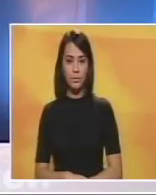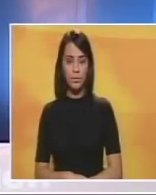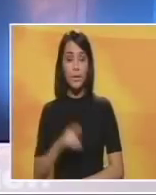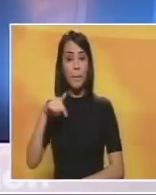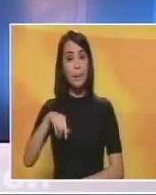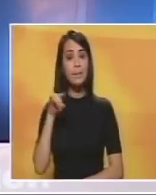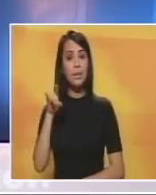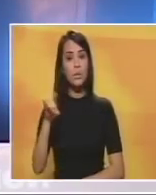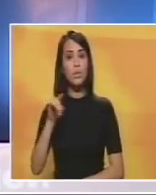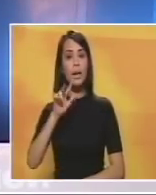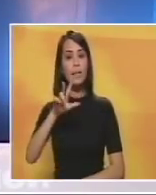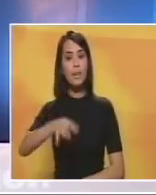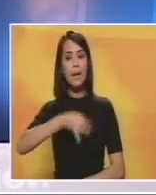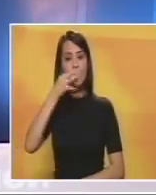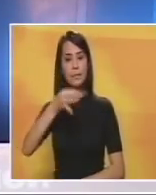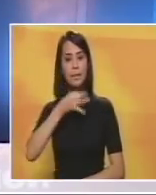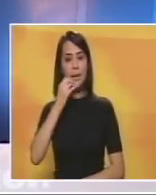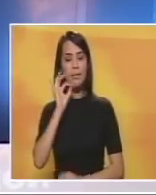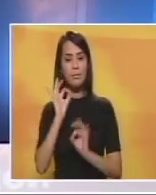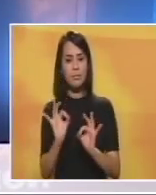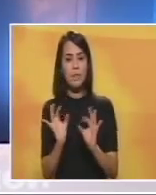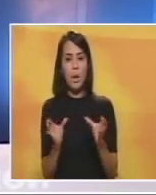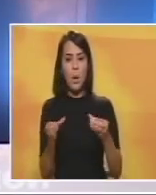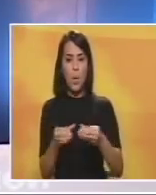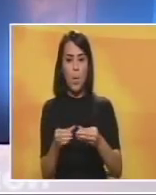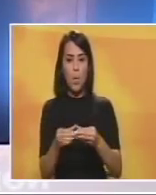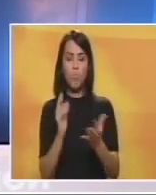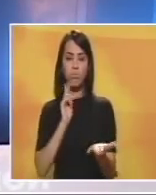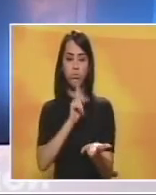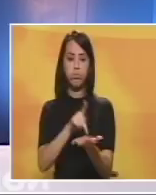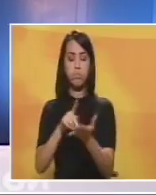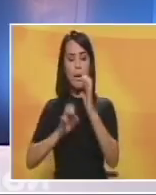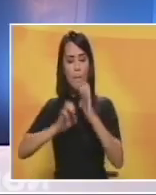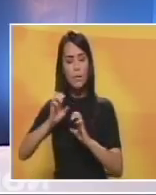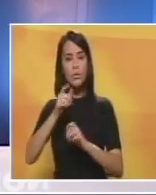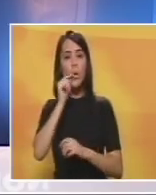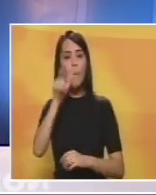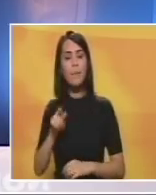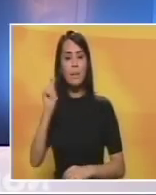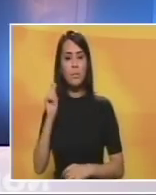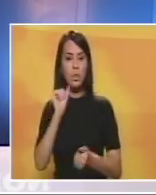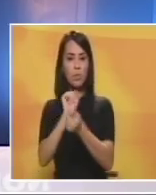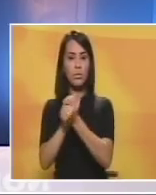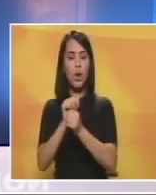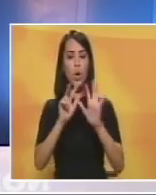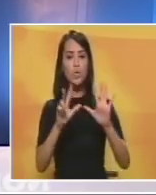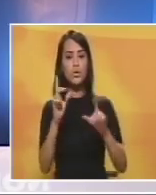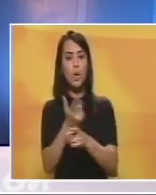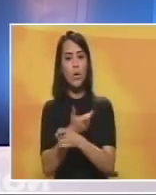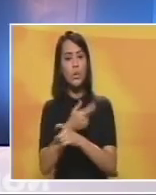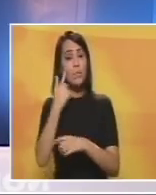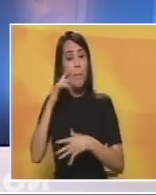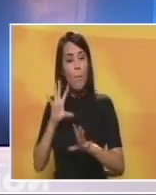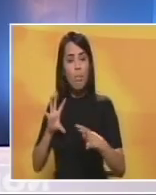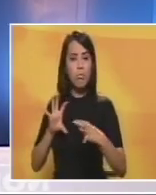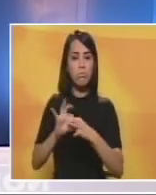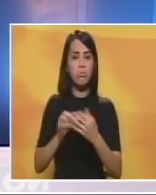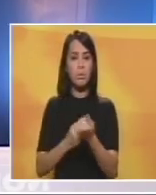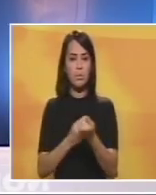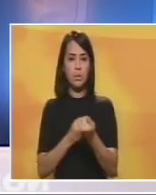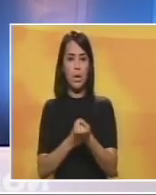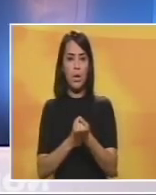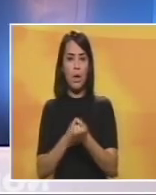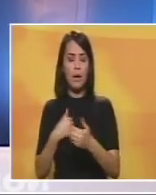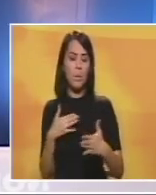este lunes a las 3 de la tarde está prevista la audiencia de presentación de Juan Requesens, detenido el pasado 8 de agosto por estar presuntamente implicado